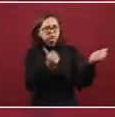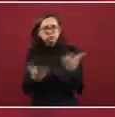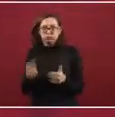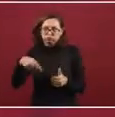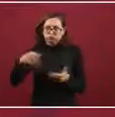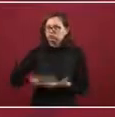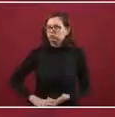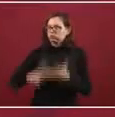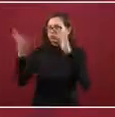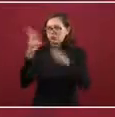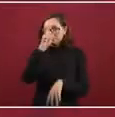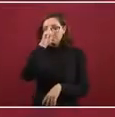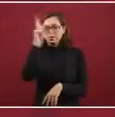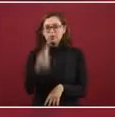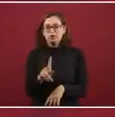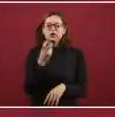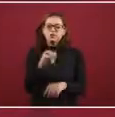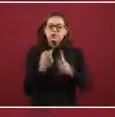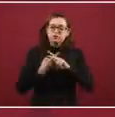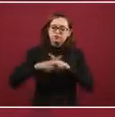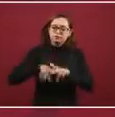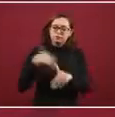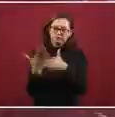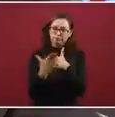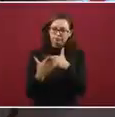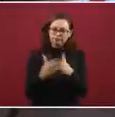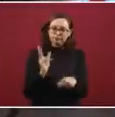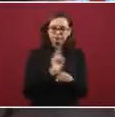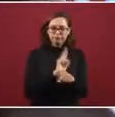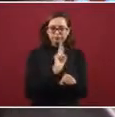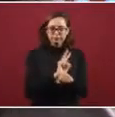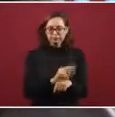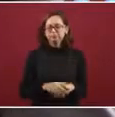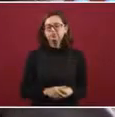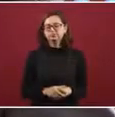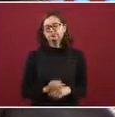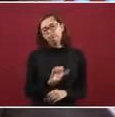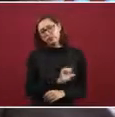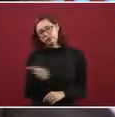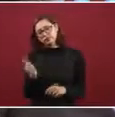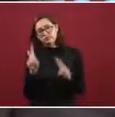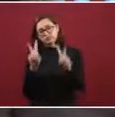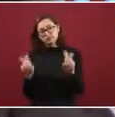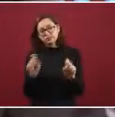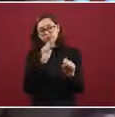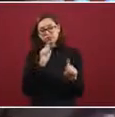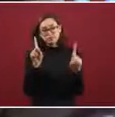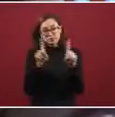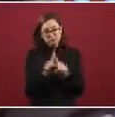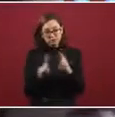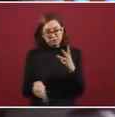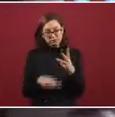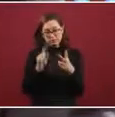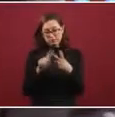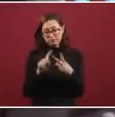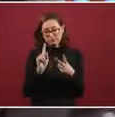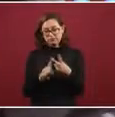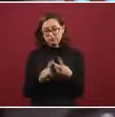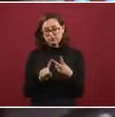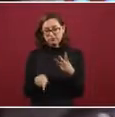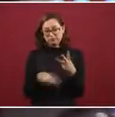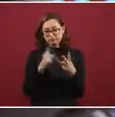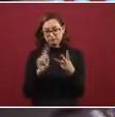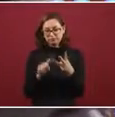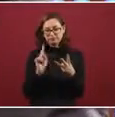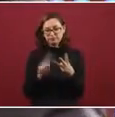este operativo próximamente se estará iniciando. Otro tema que planteamos tiene que ver con la recuperación de los